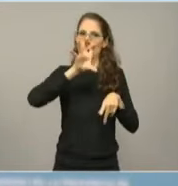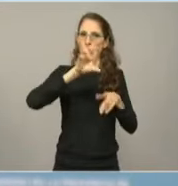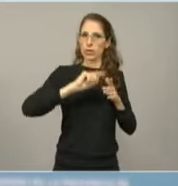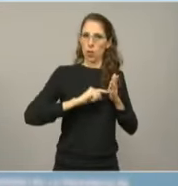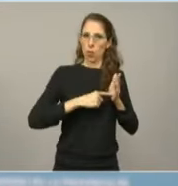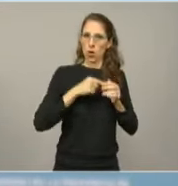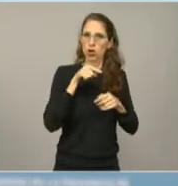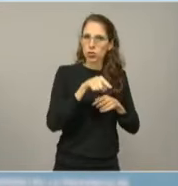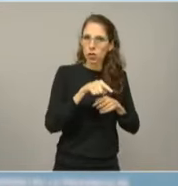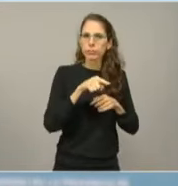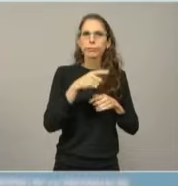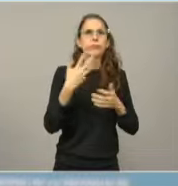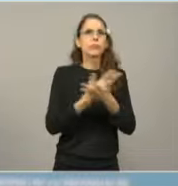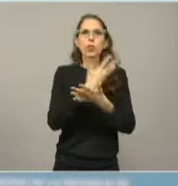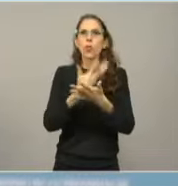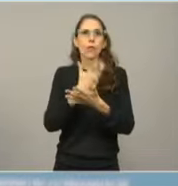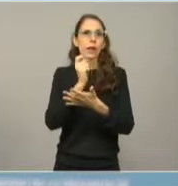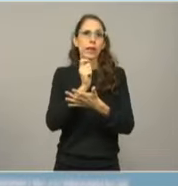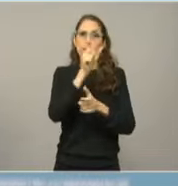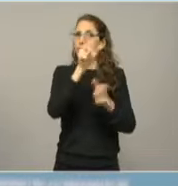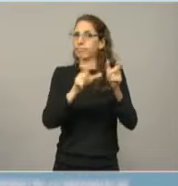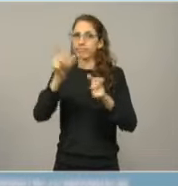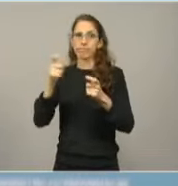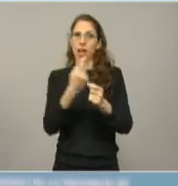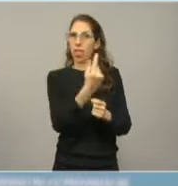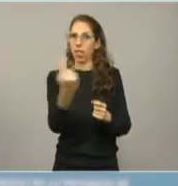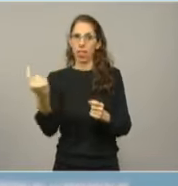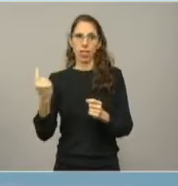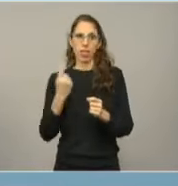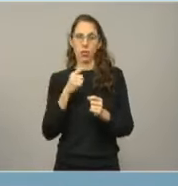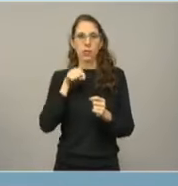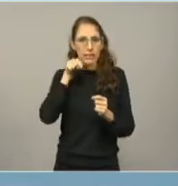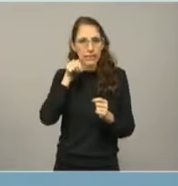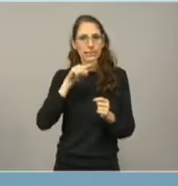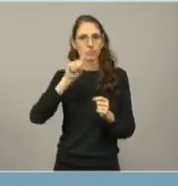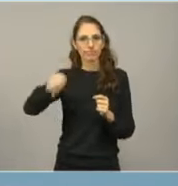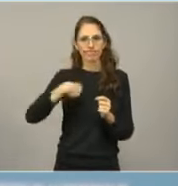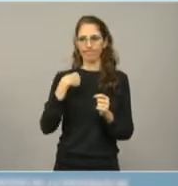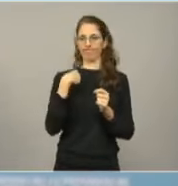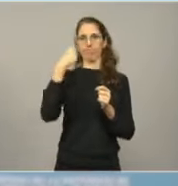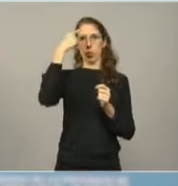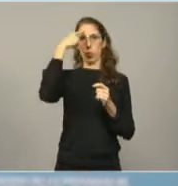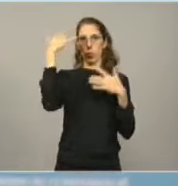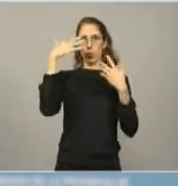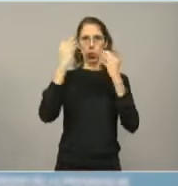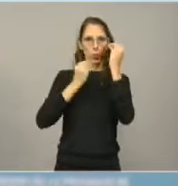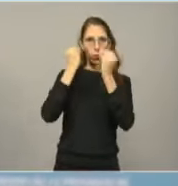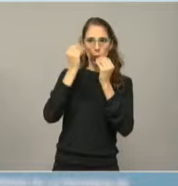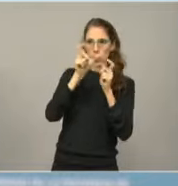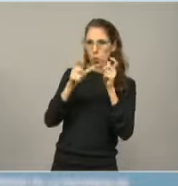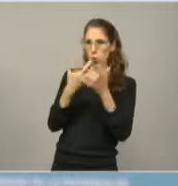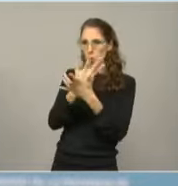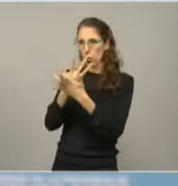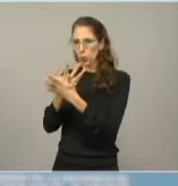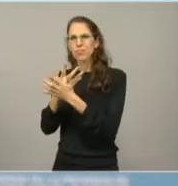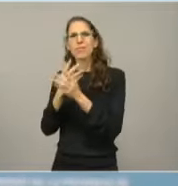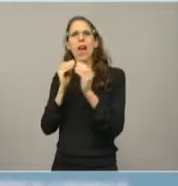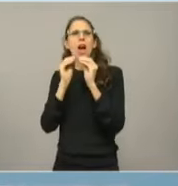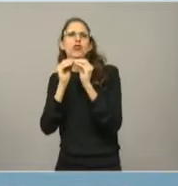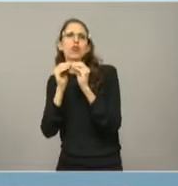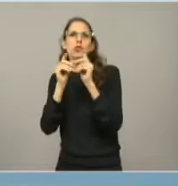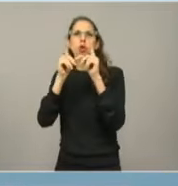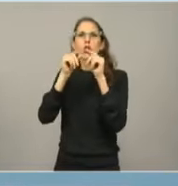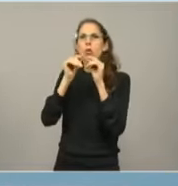que están sufriendo los bonaerenses Y esa es la principal preocupación que tiene este gobierno Más allá de la cuestión fiscal a la que me voy a referir